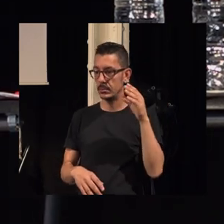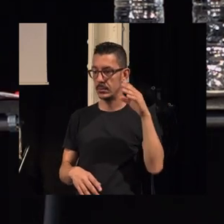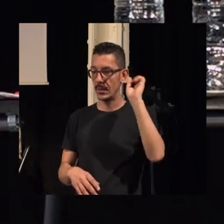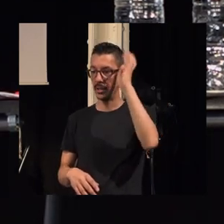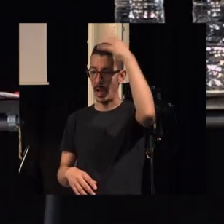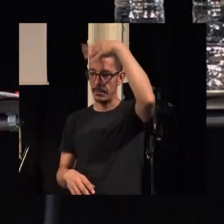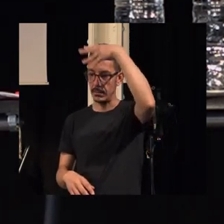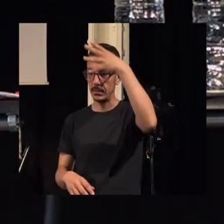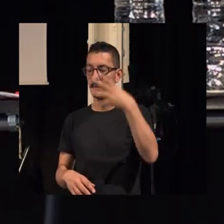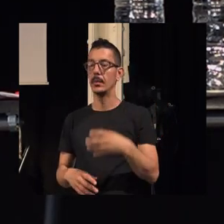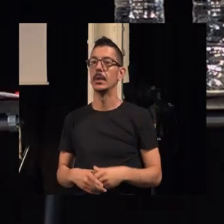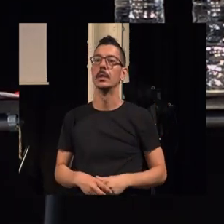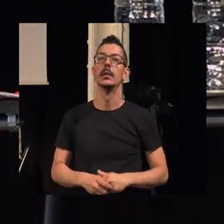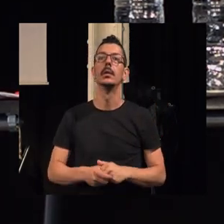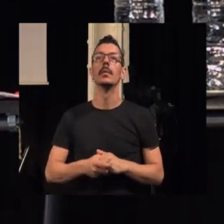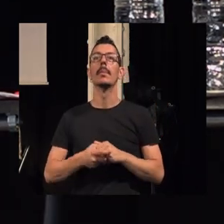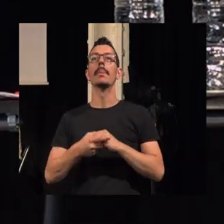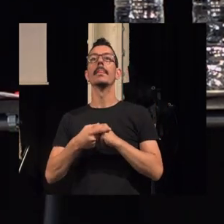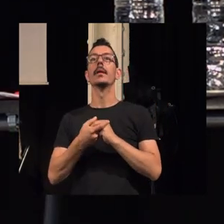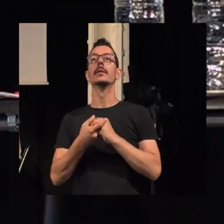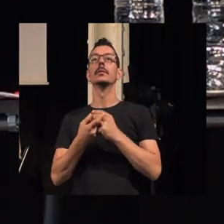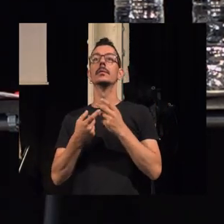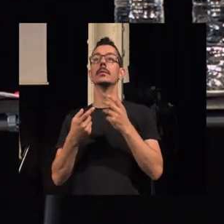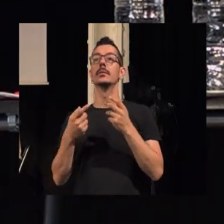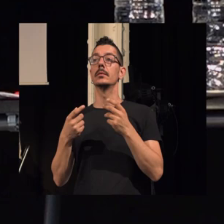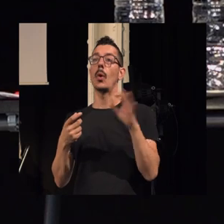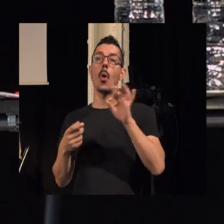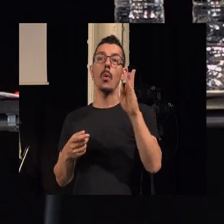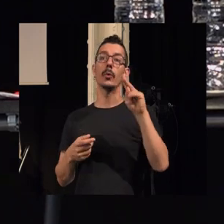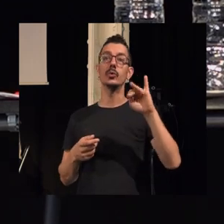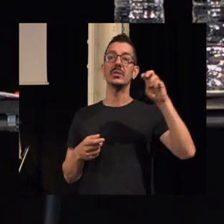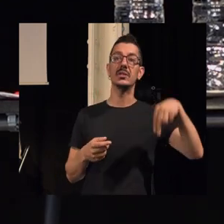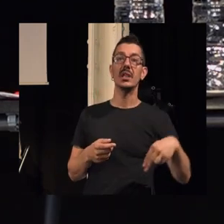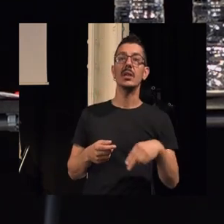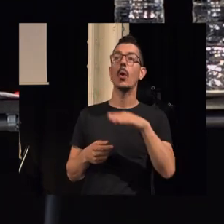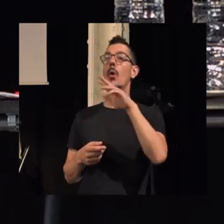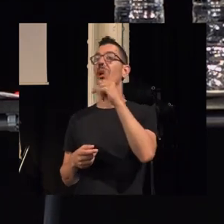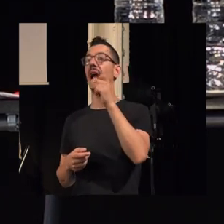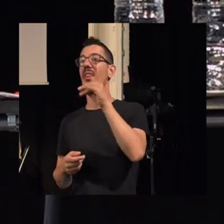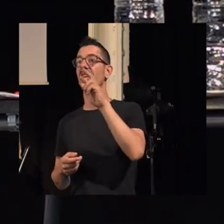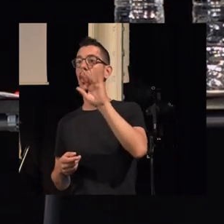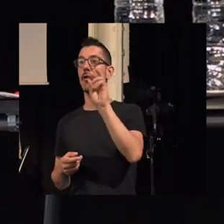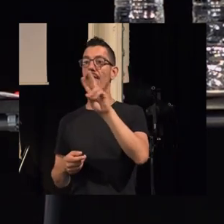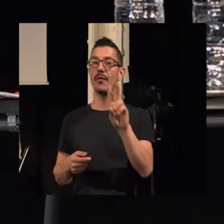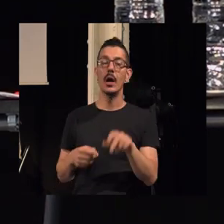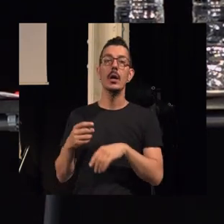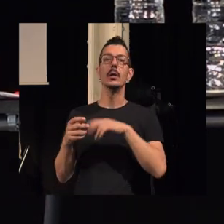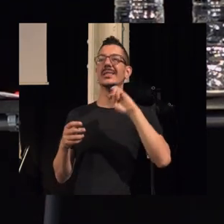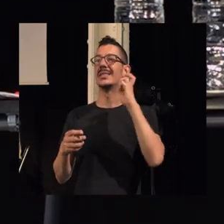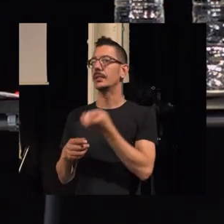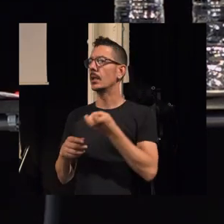personas LGTB, o anti-personas LGTB, o por Putin y Kadyrov, o Mugabe. No, estamos